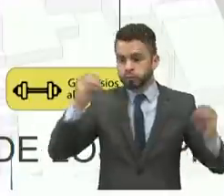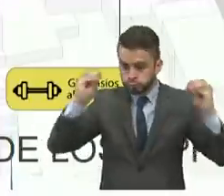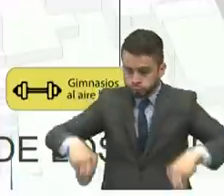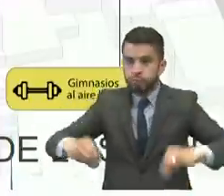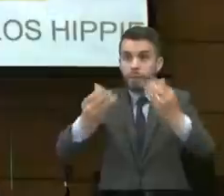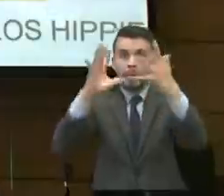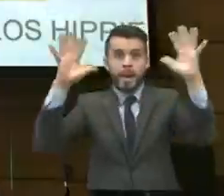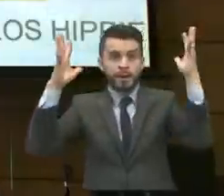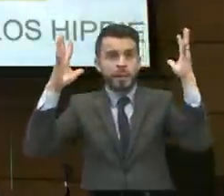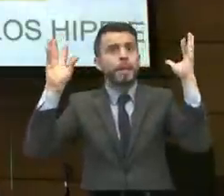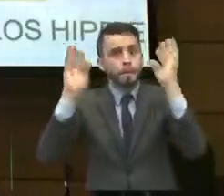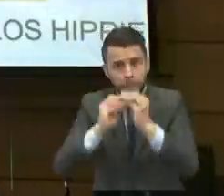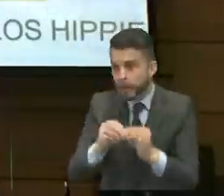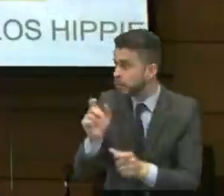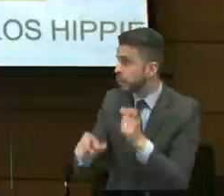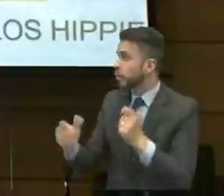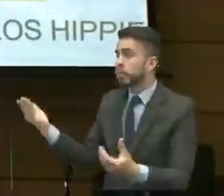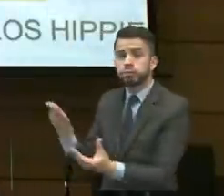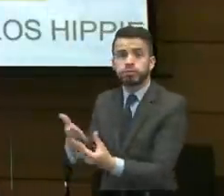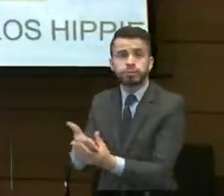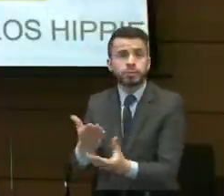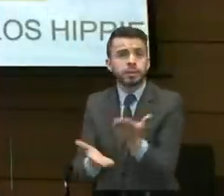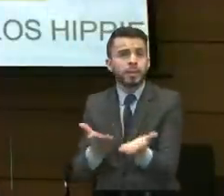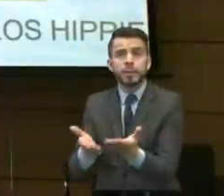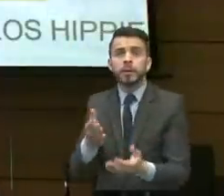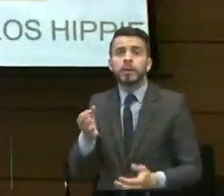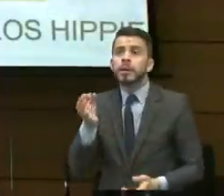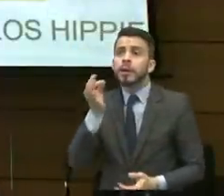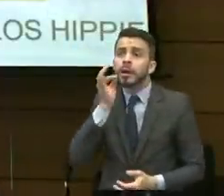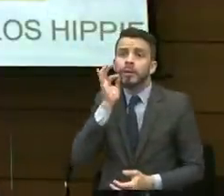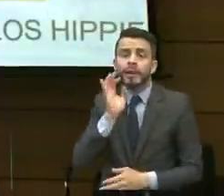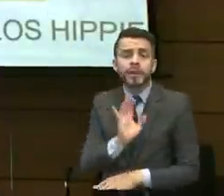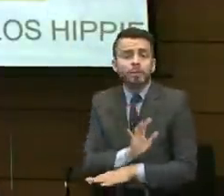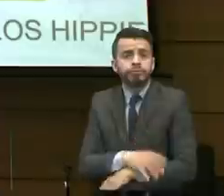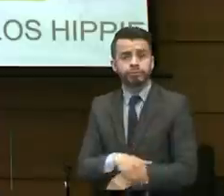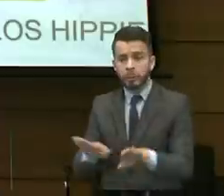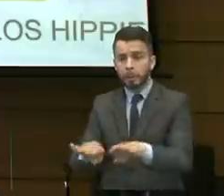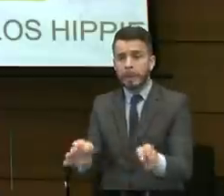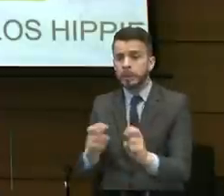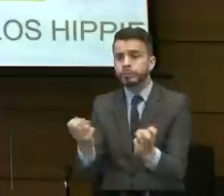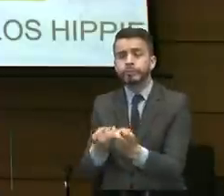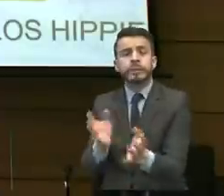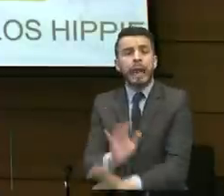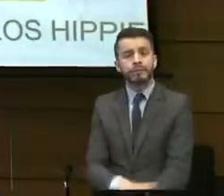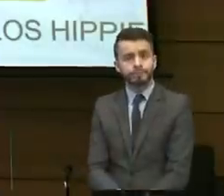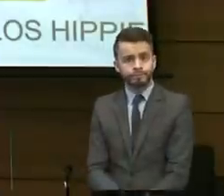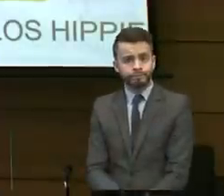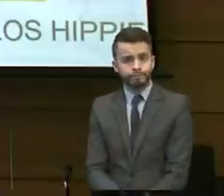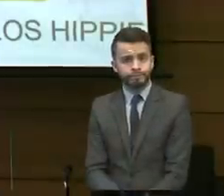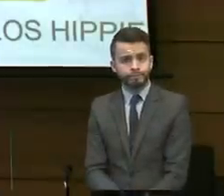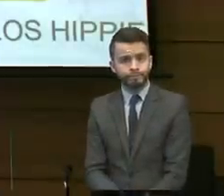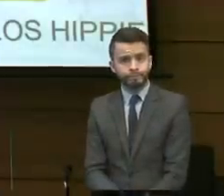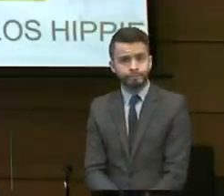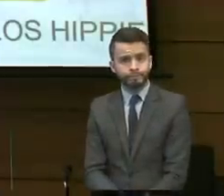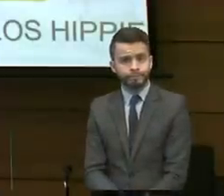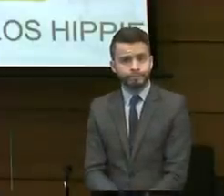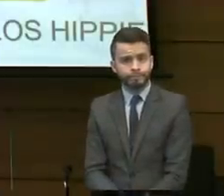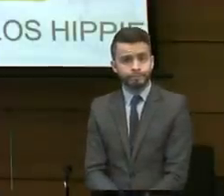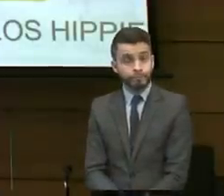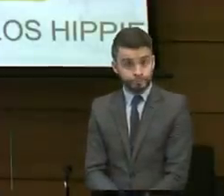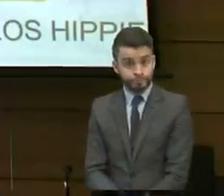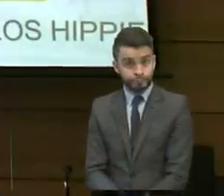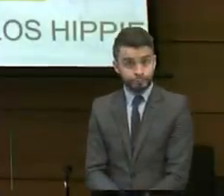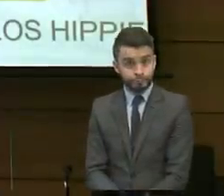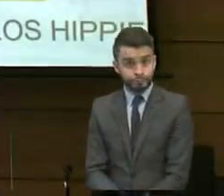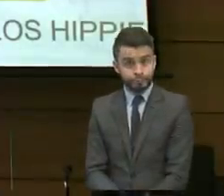reponer servicios que la gente usa. Tomar un café, por ejemplo. En vez de tenemos un pequeño paradero para parque, para libros,